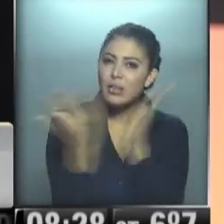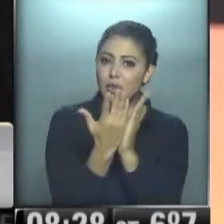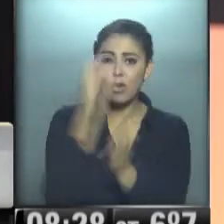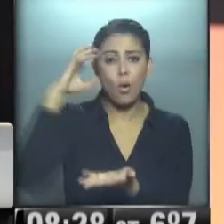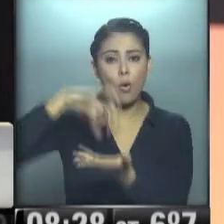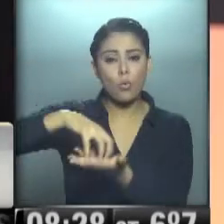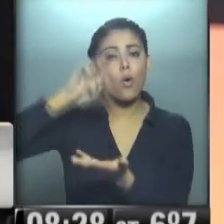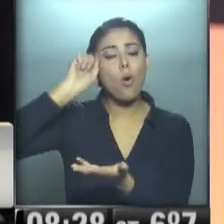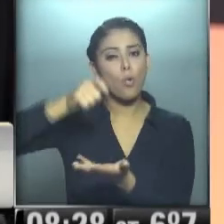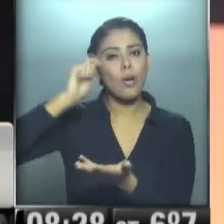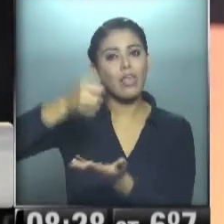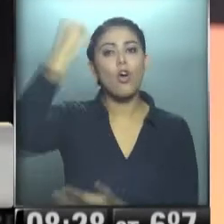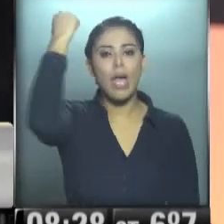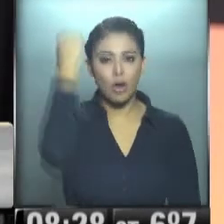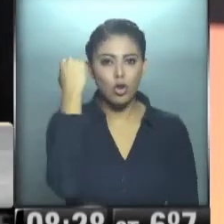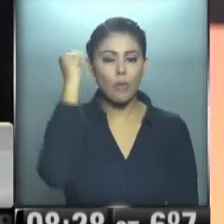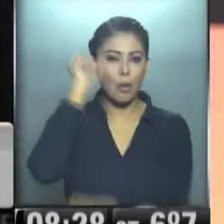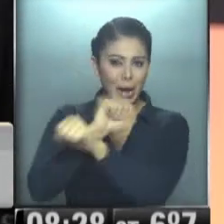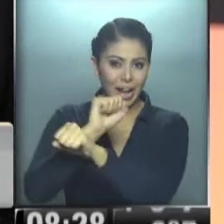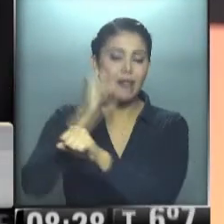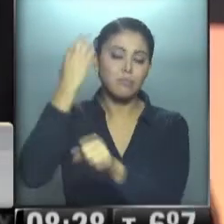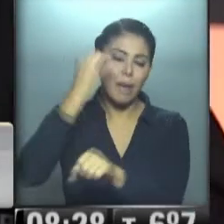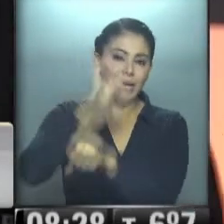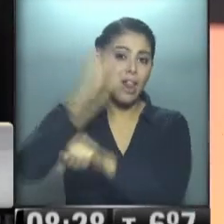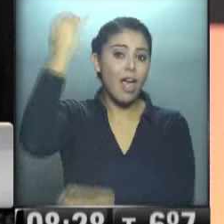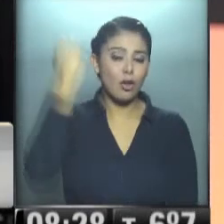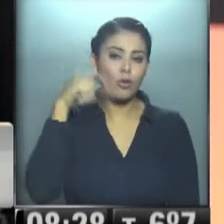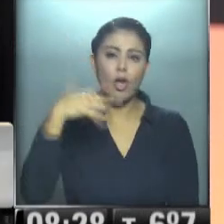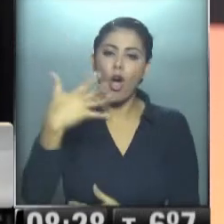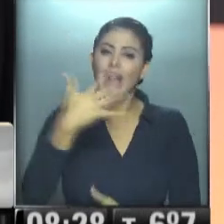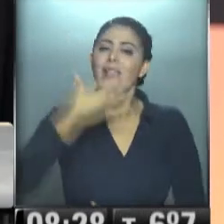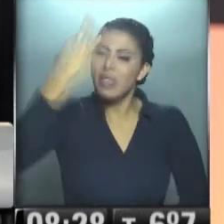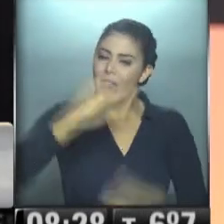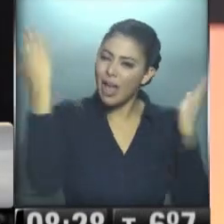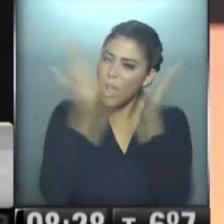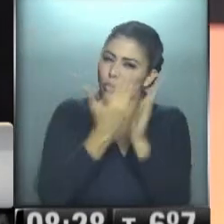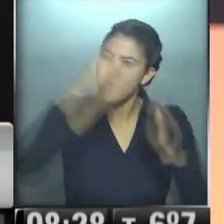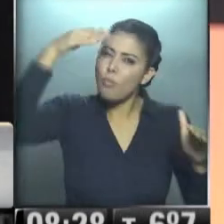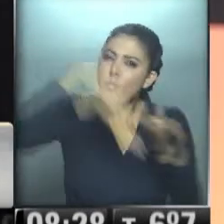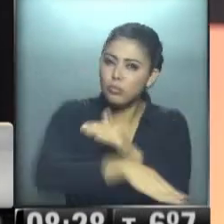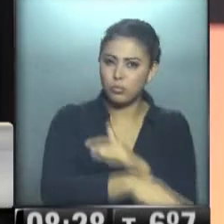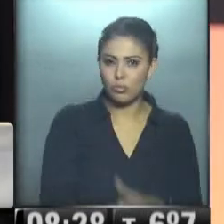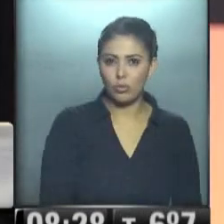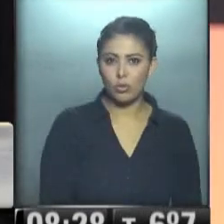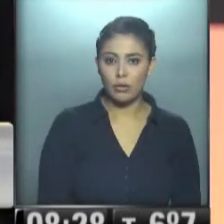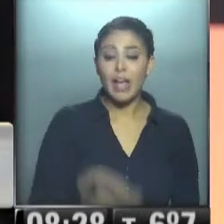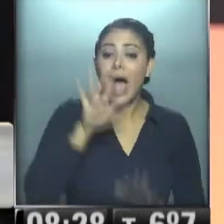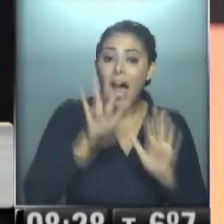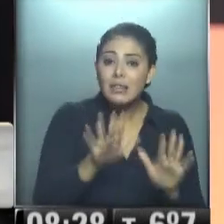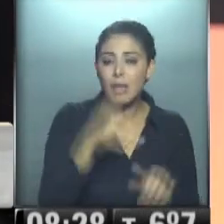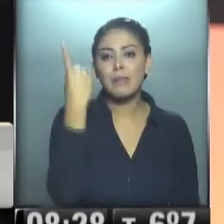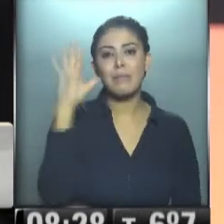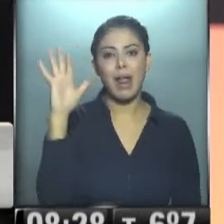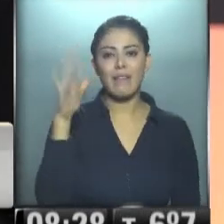juzgado económico pena penal económico que lo tomó lo tome en serio y vaya a fondo porque así como la